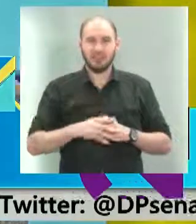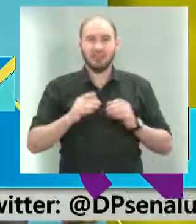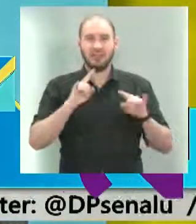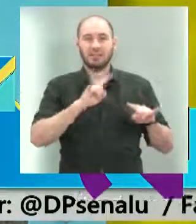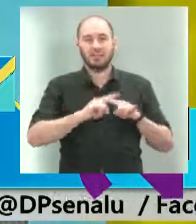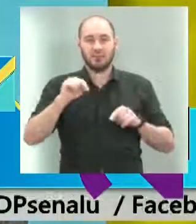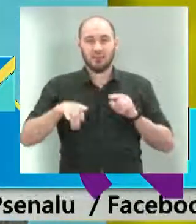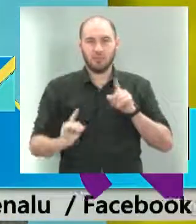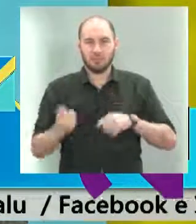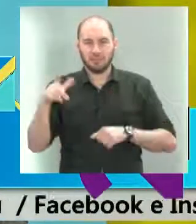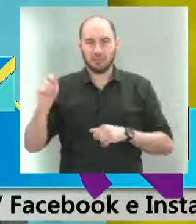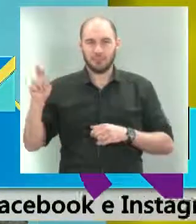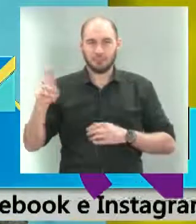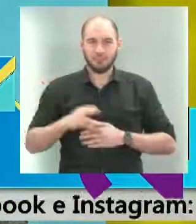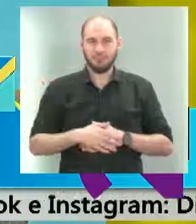en